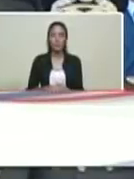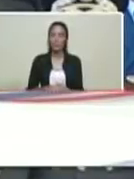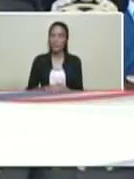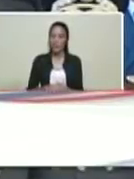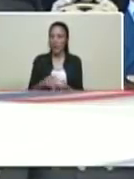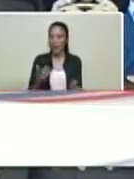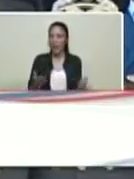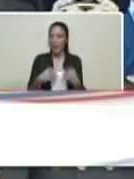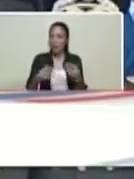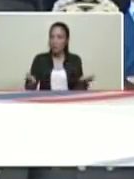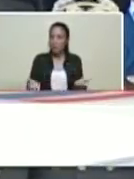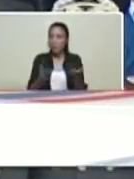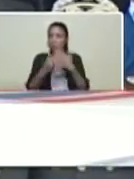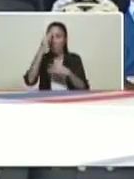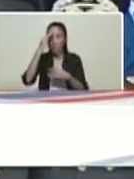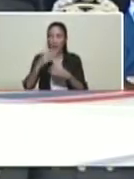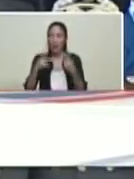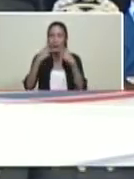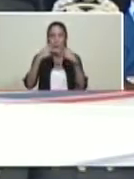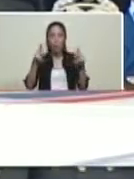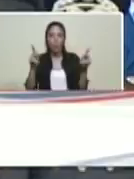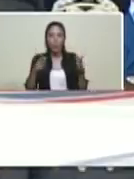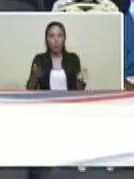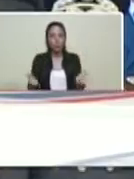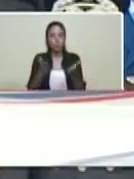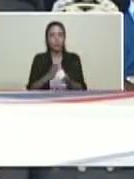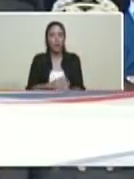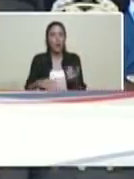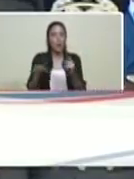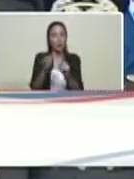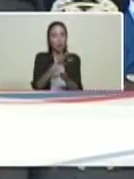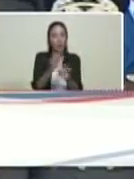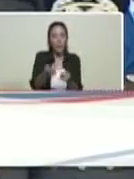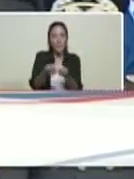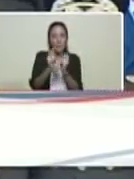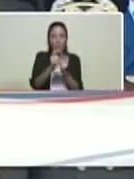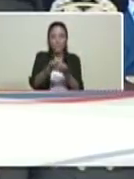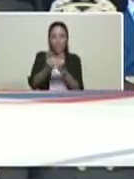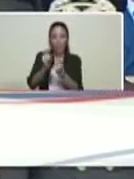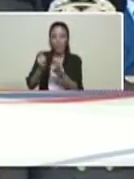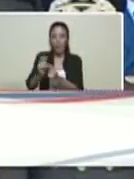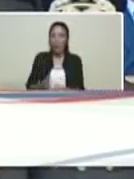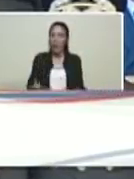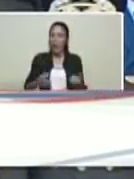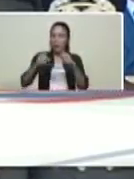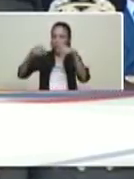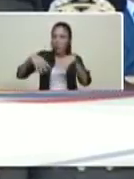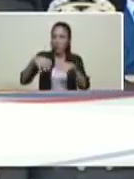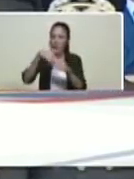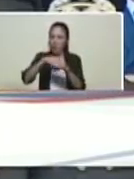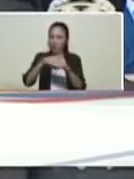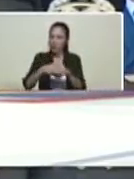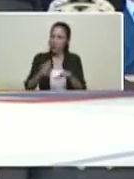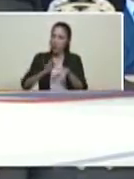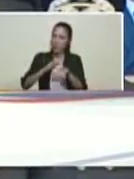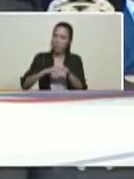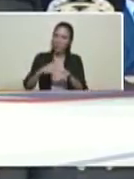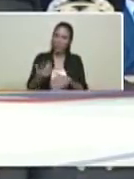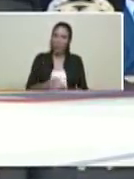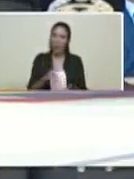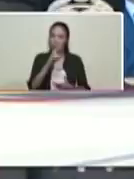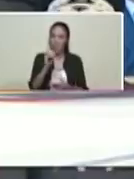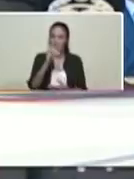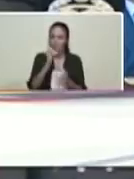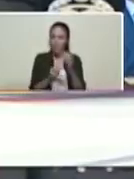militar intentar en su momento que se suspendieran las elecciones del 20 de mayo